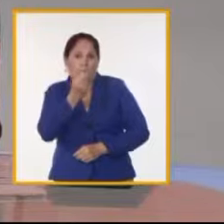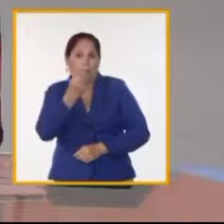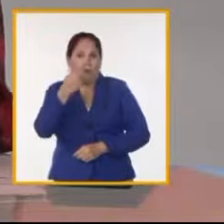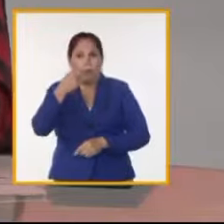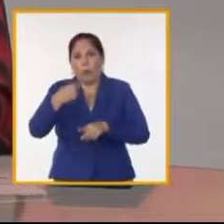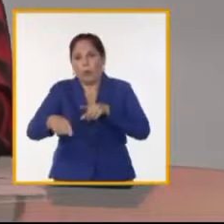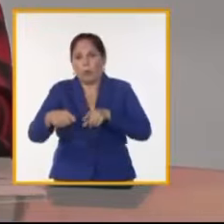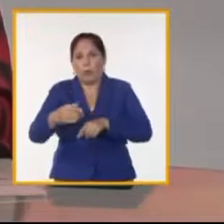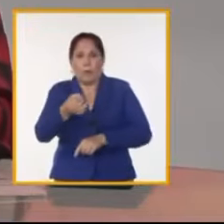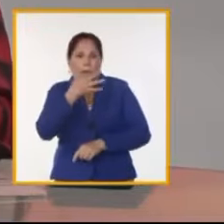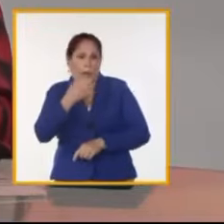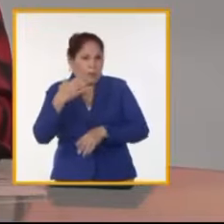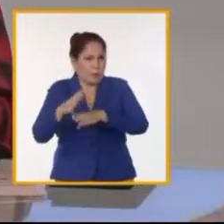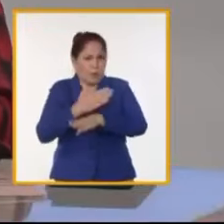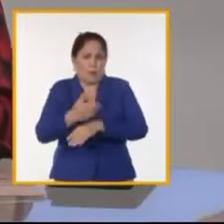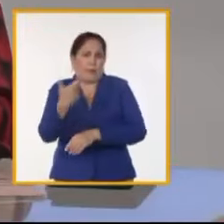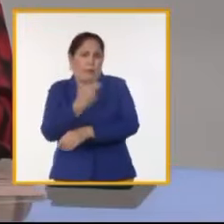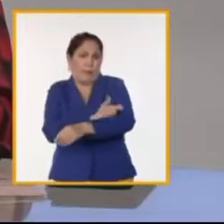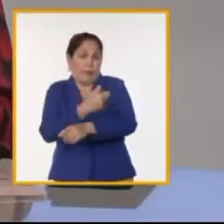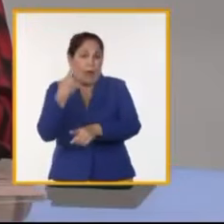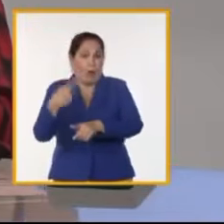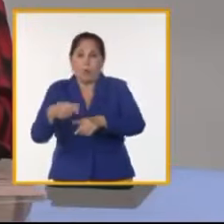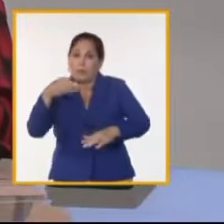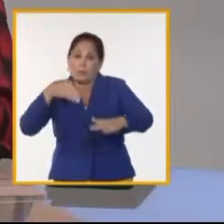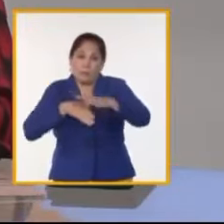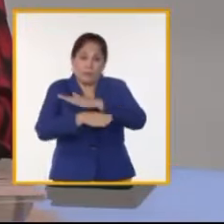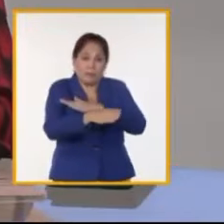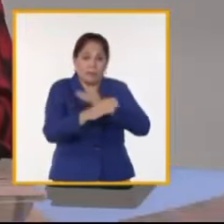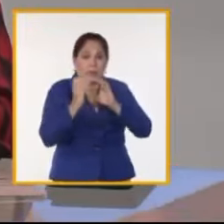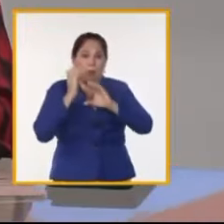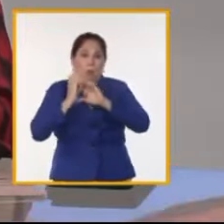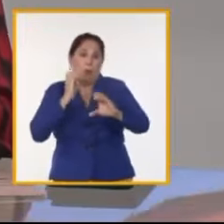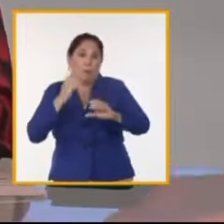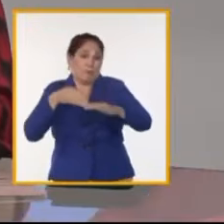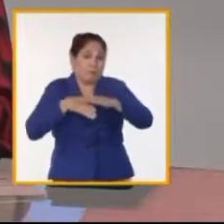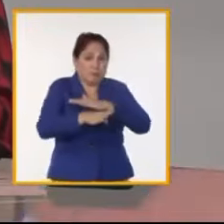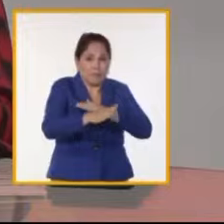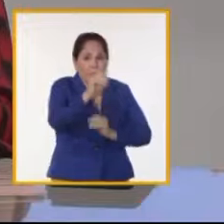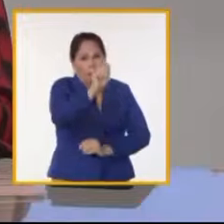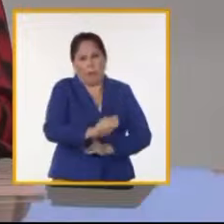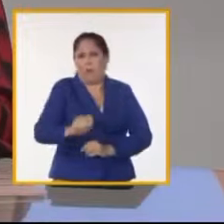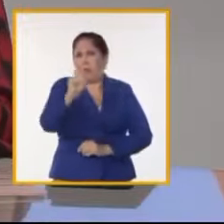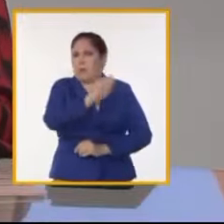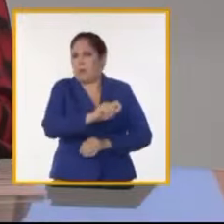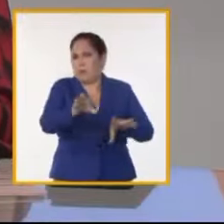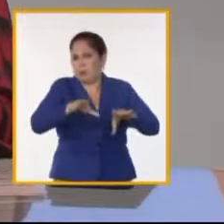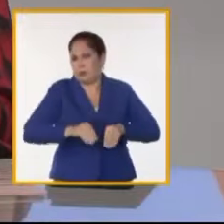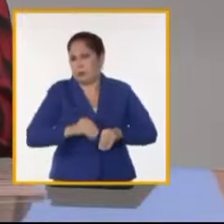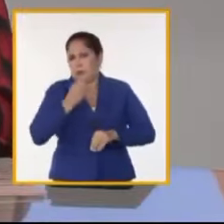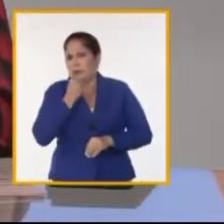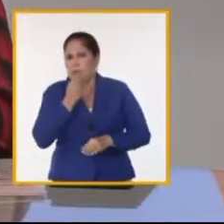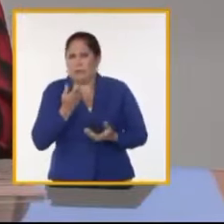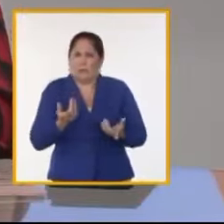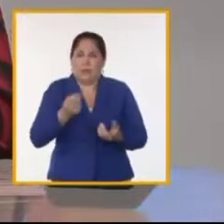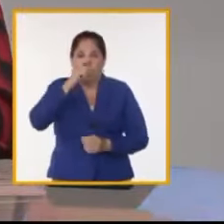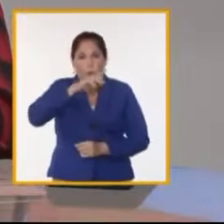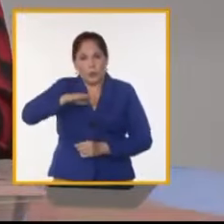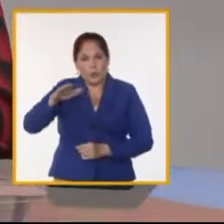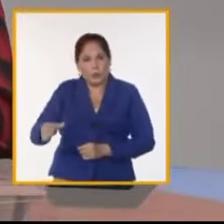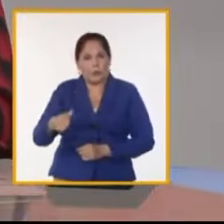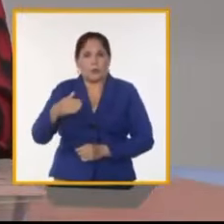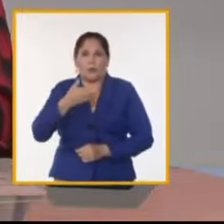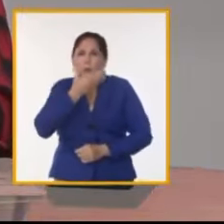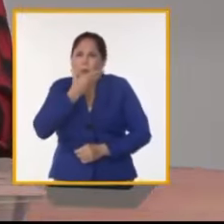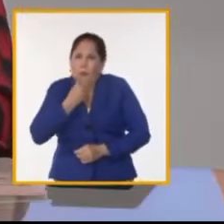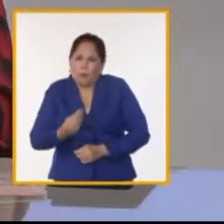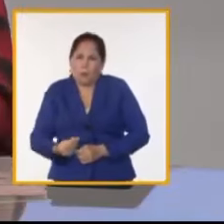combustible a eh la zona y sobre todo o sea los daños tan fuertes de hacia los niños la Organización Mundial